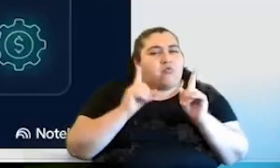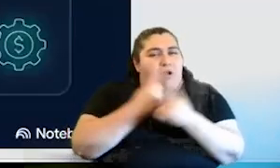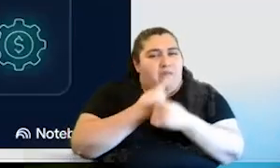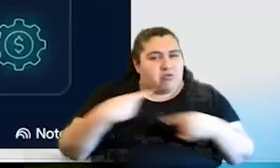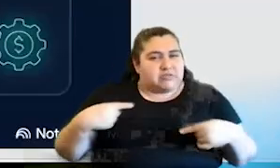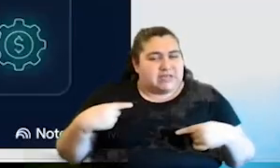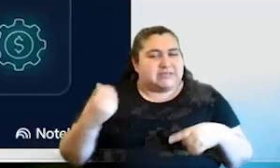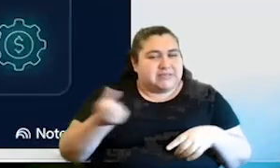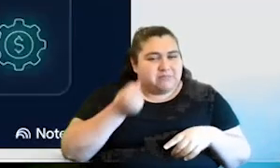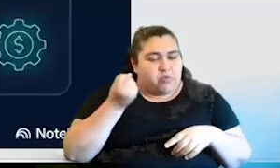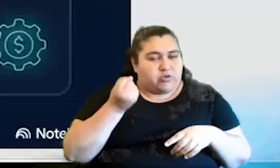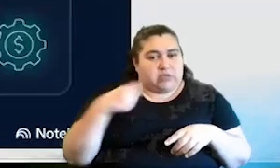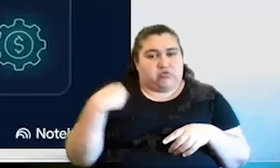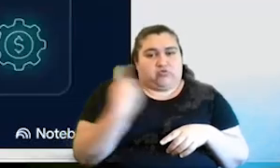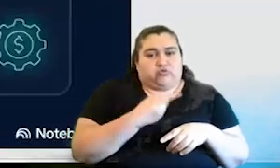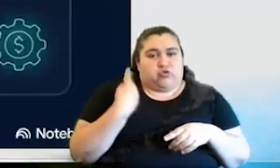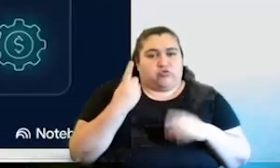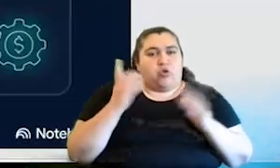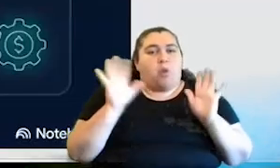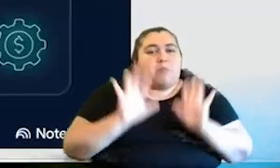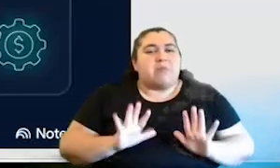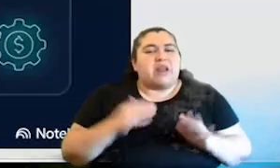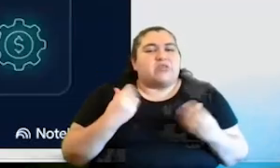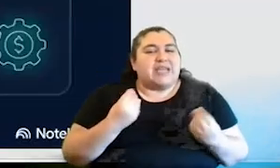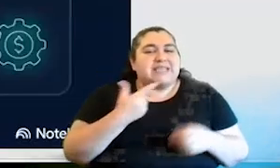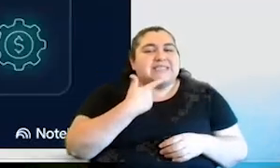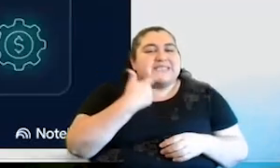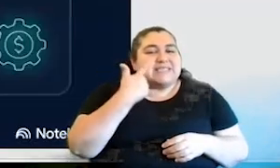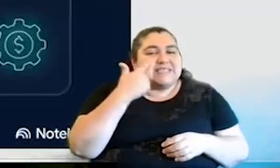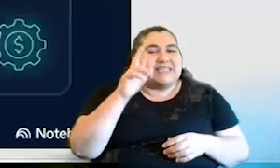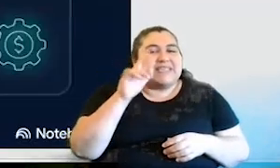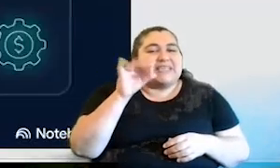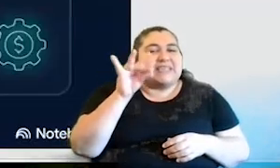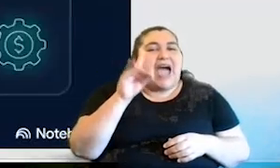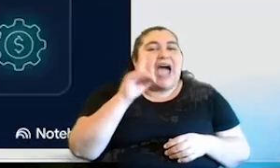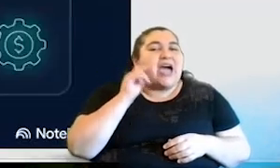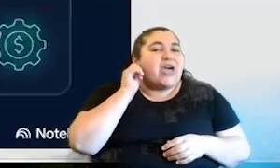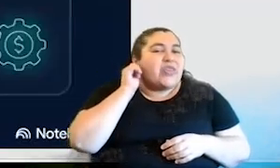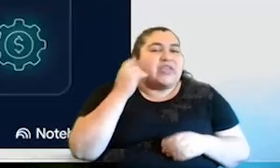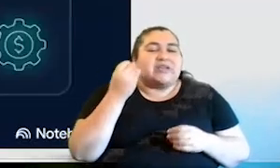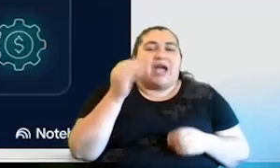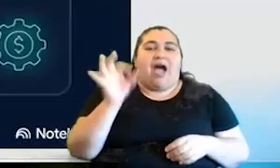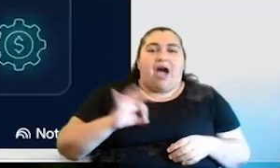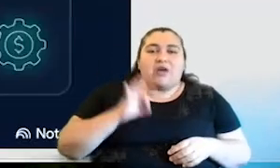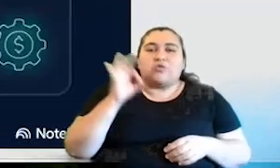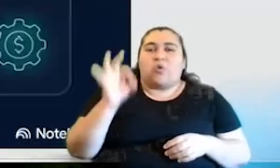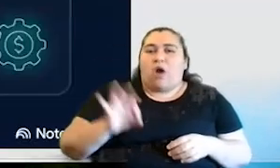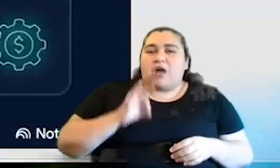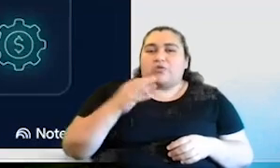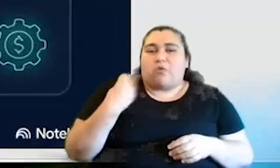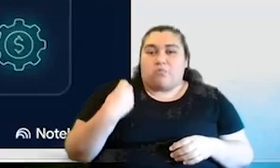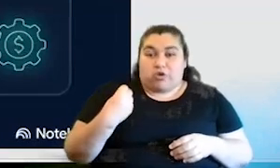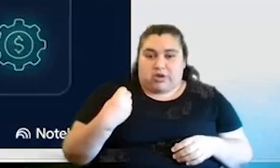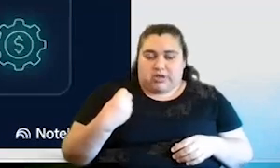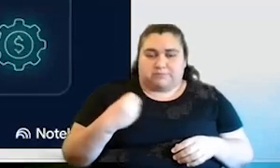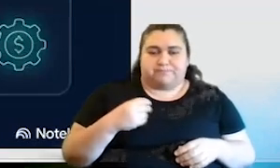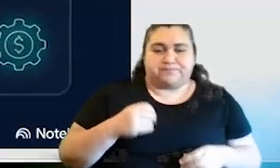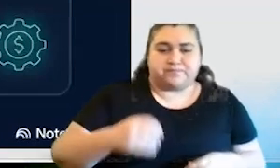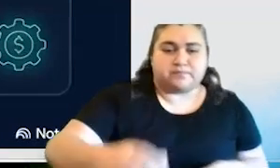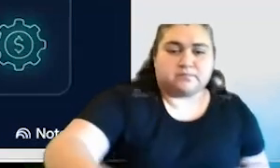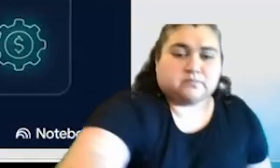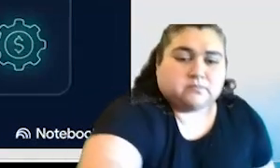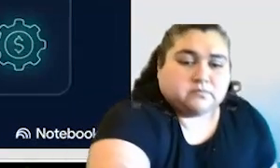qué estamos preparando el CIRADIF cada año eh, en nuestro carácter de empleados. Y bueno, creo que un poco